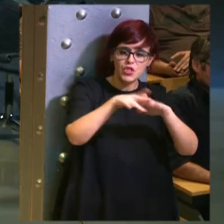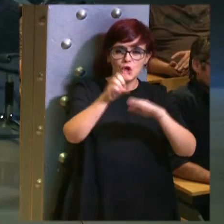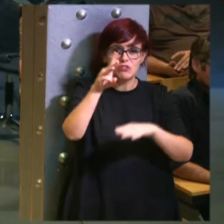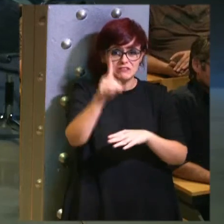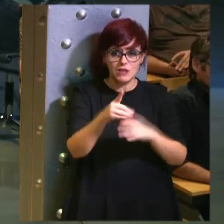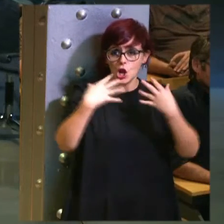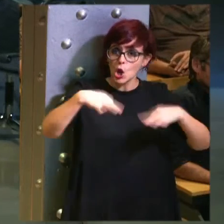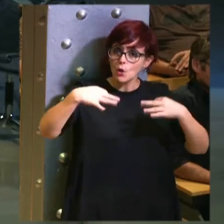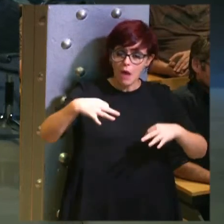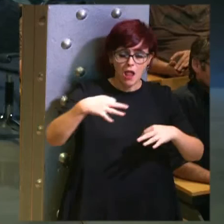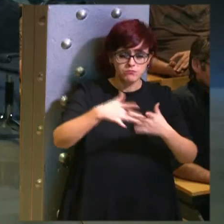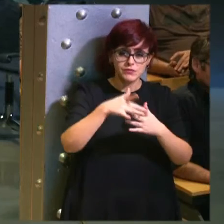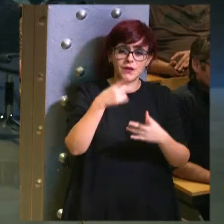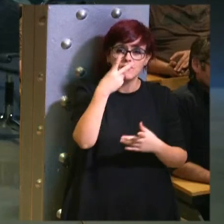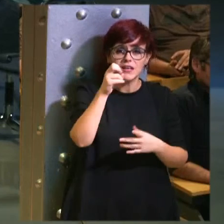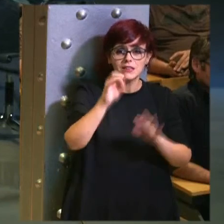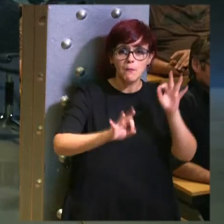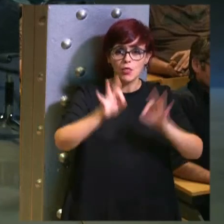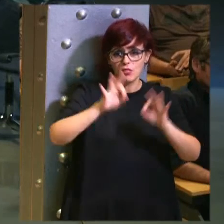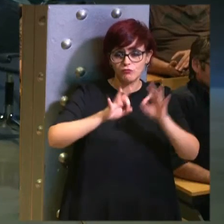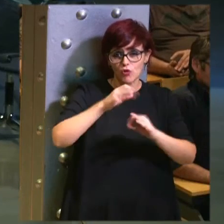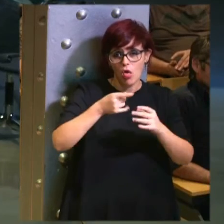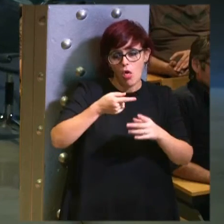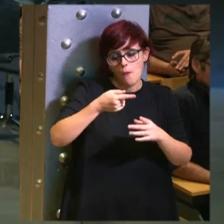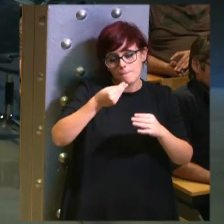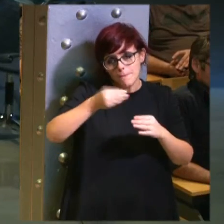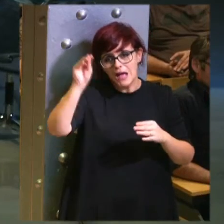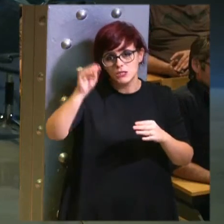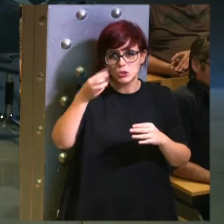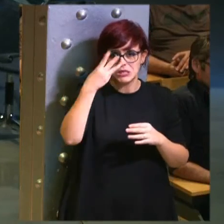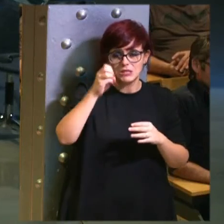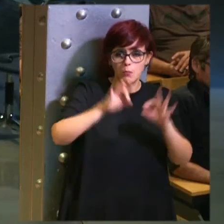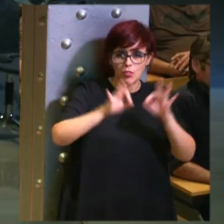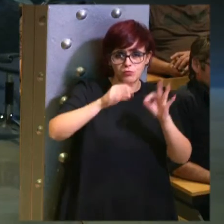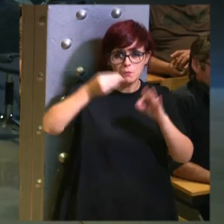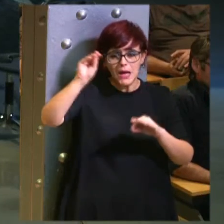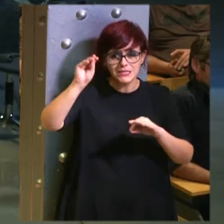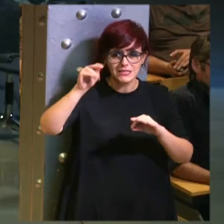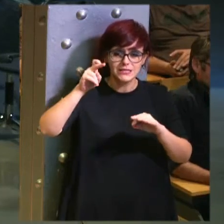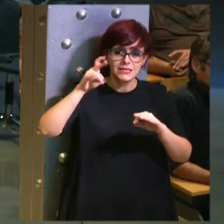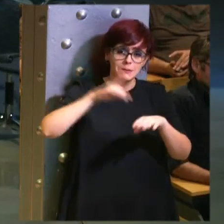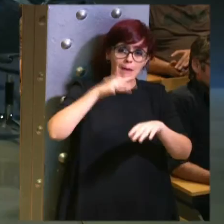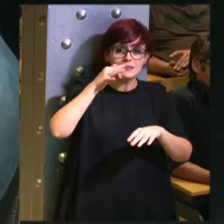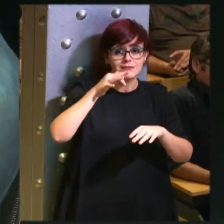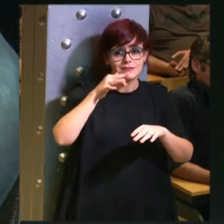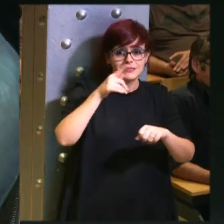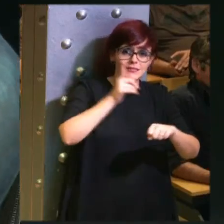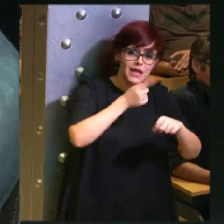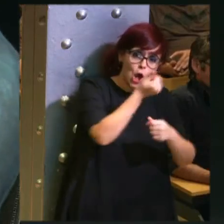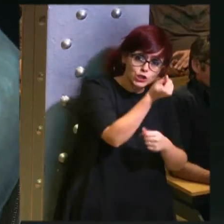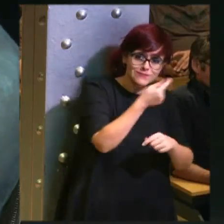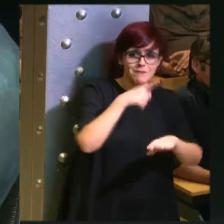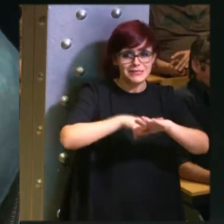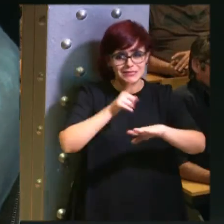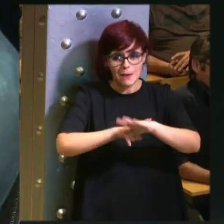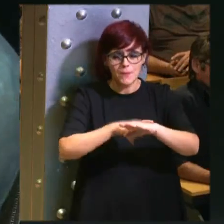convencional. Con un 20% más de coste o un 30% más de coste y un 20 o un 30% más de tiempo. Digamos, donde producir